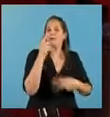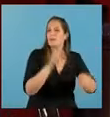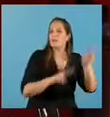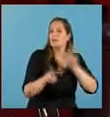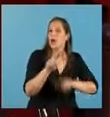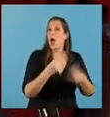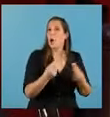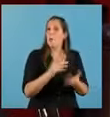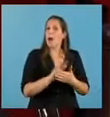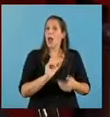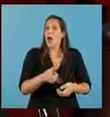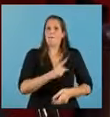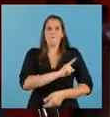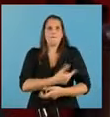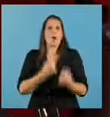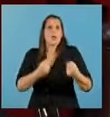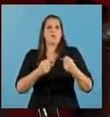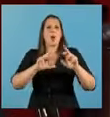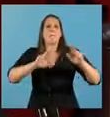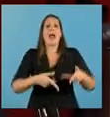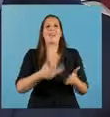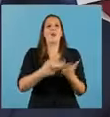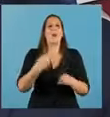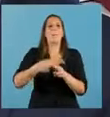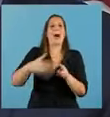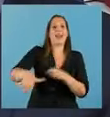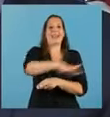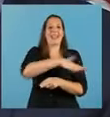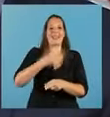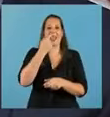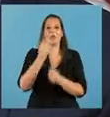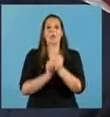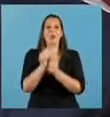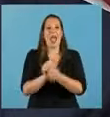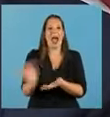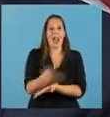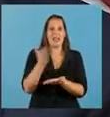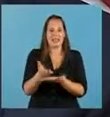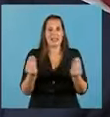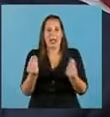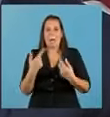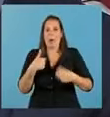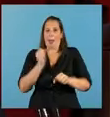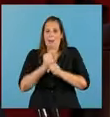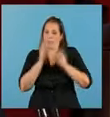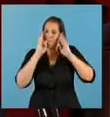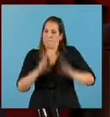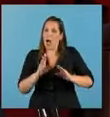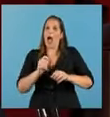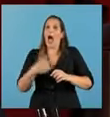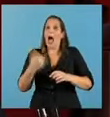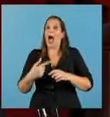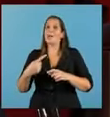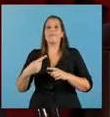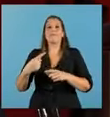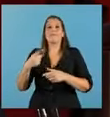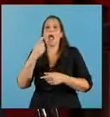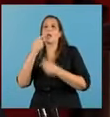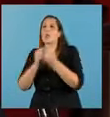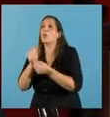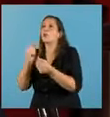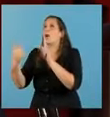y el fortalecimiento del programa de parques industriales. Vamos a desarrollar planes estratégicos en ramas industriales con participación